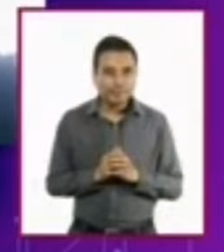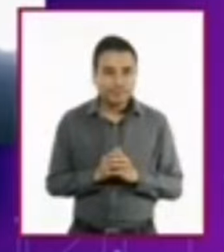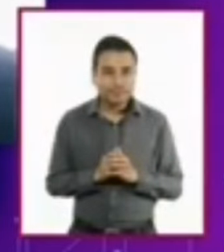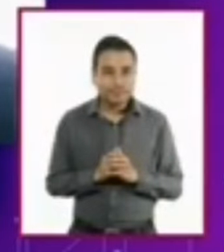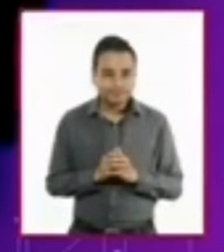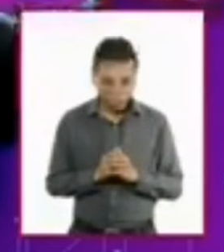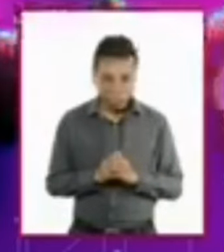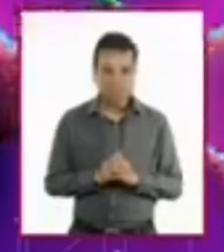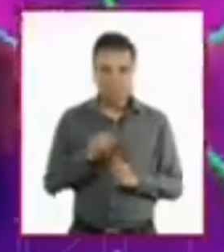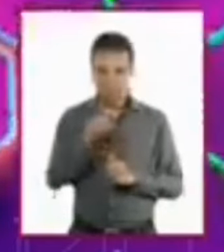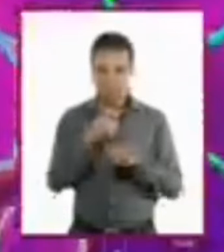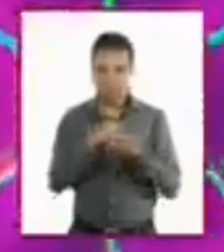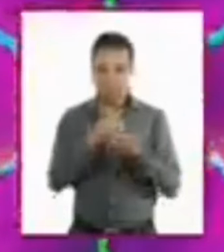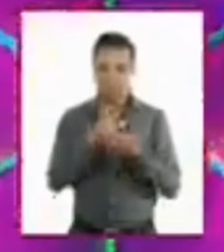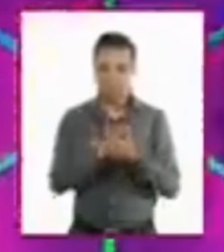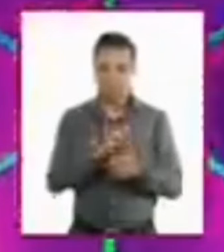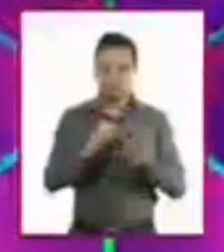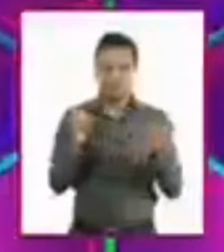Ciudad de México.